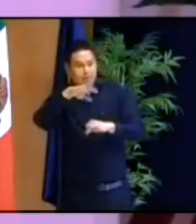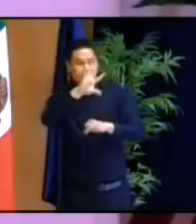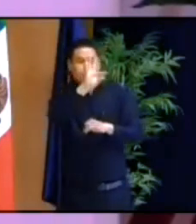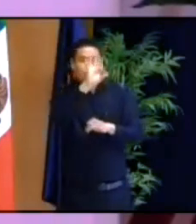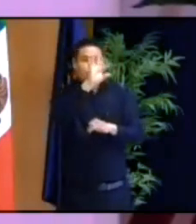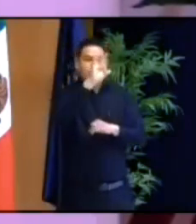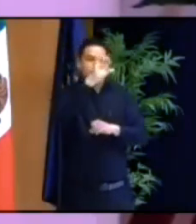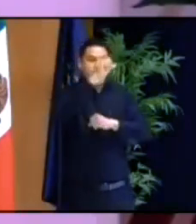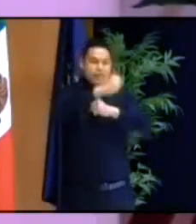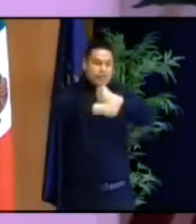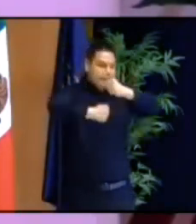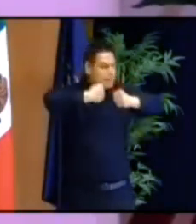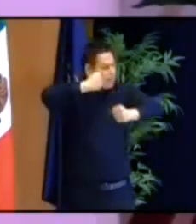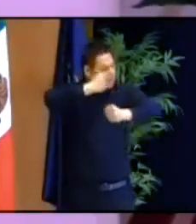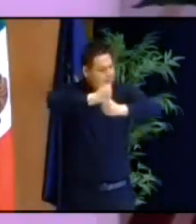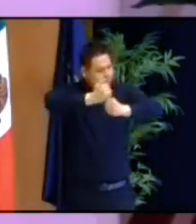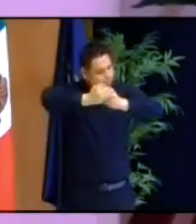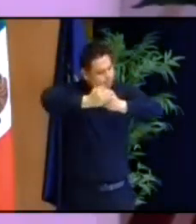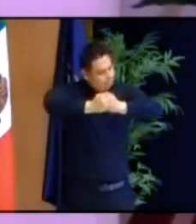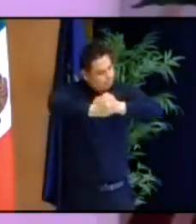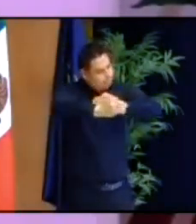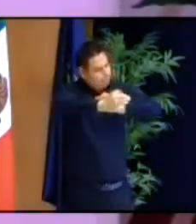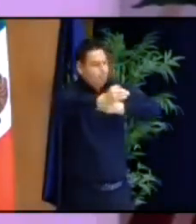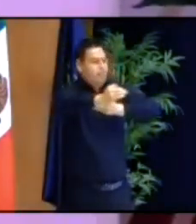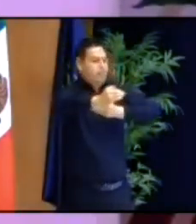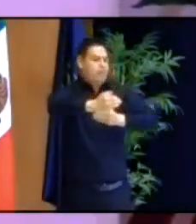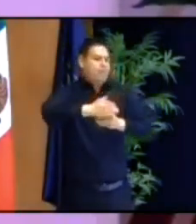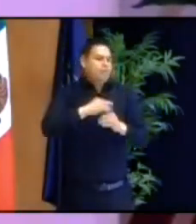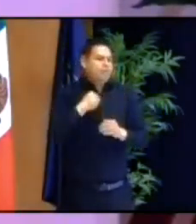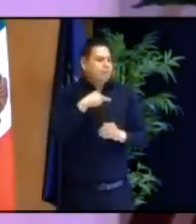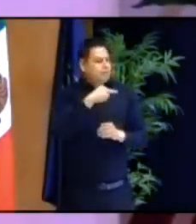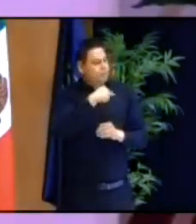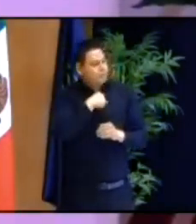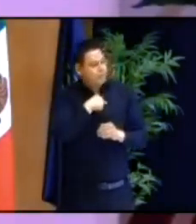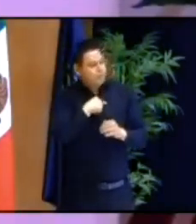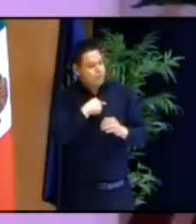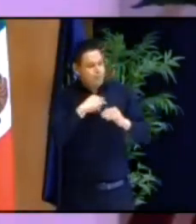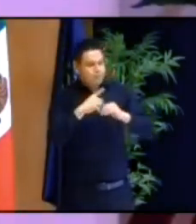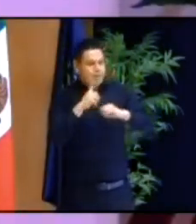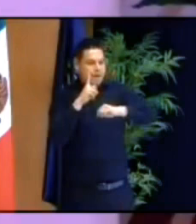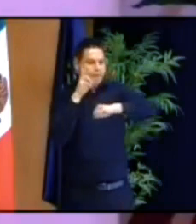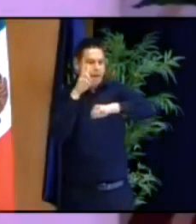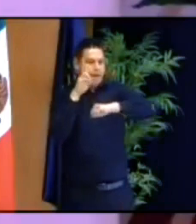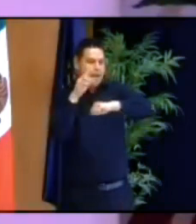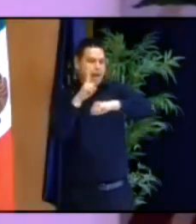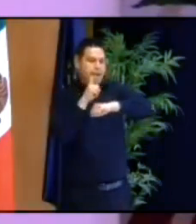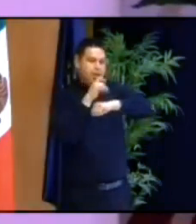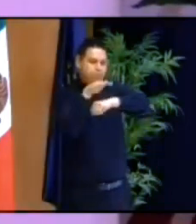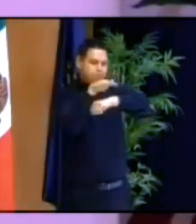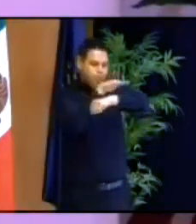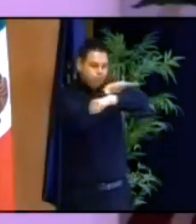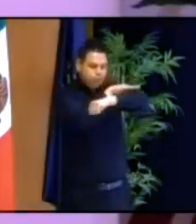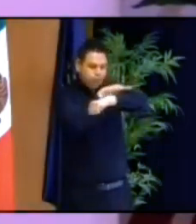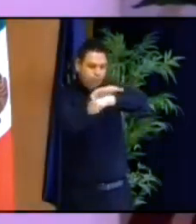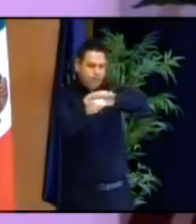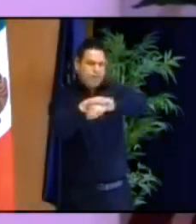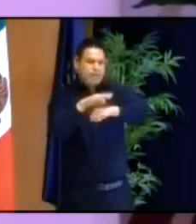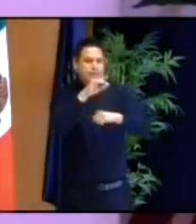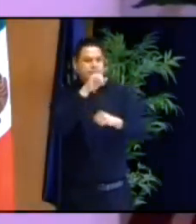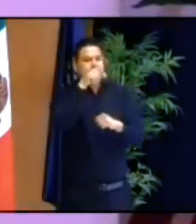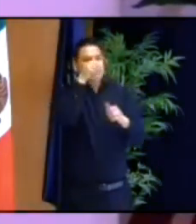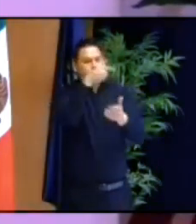40 años. Fuimos a una de las presas, que es la presa del Bosque, que está en